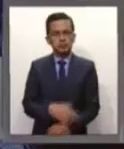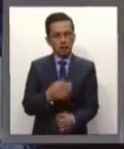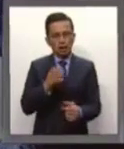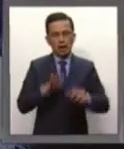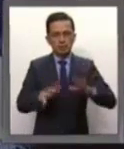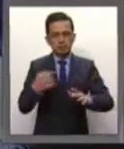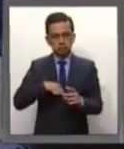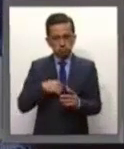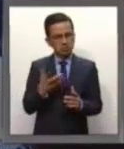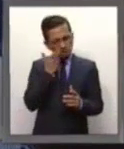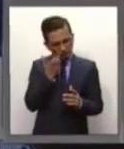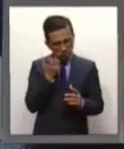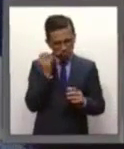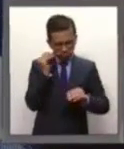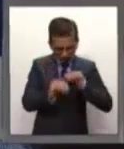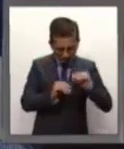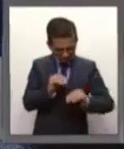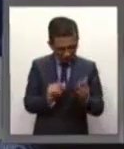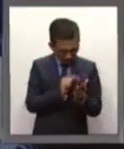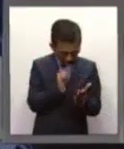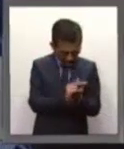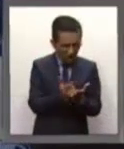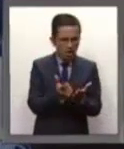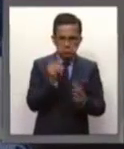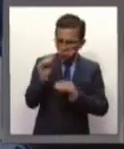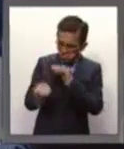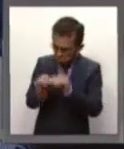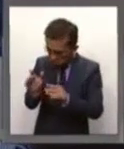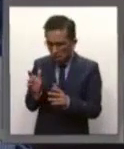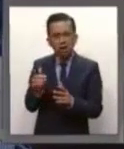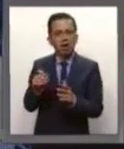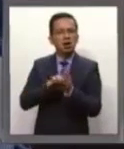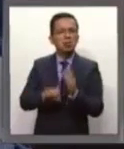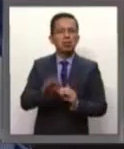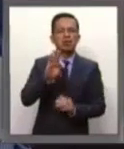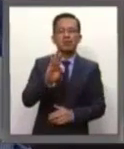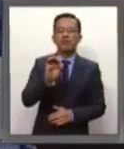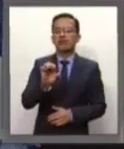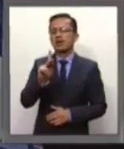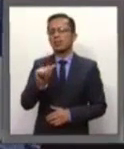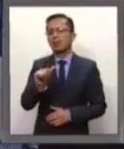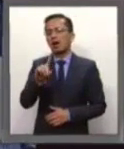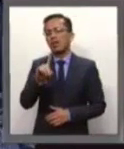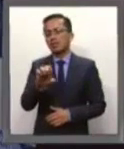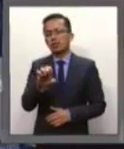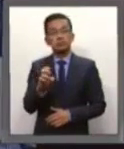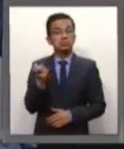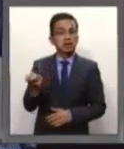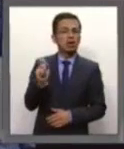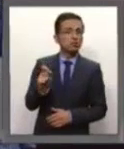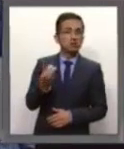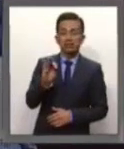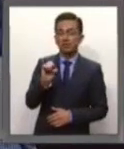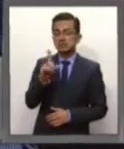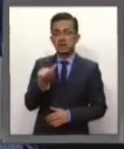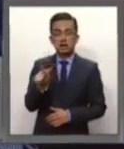leyes, incluso está la FEPADE, que es un ejemplo más de una fiscalía que no sirve, nació